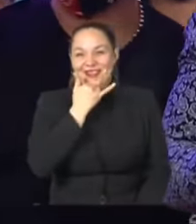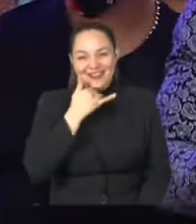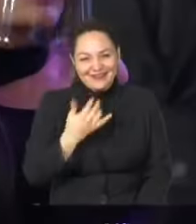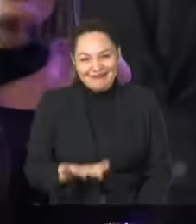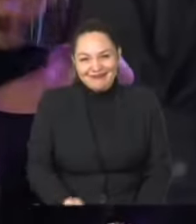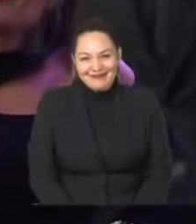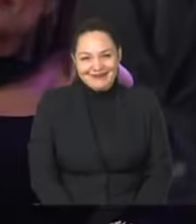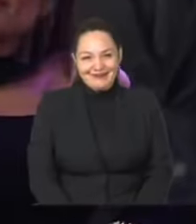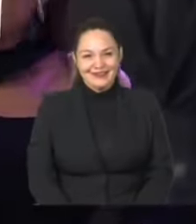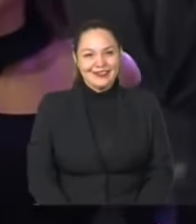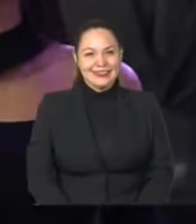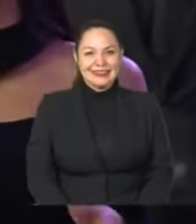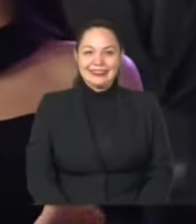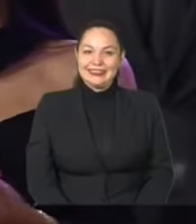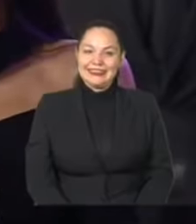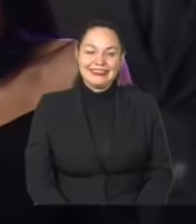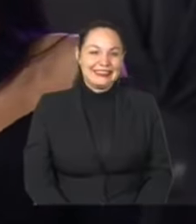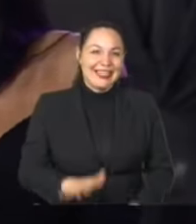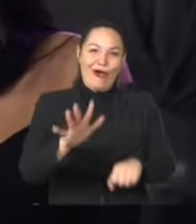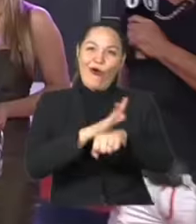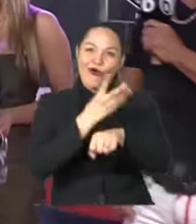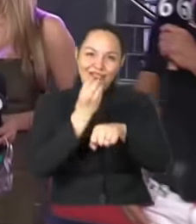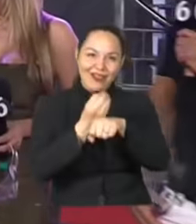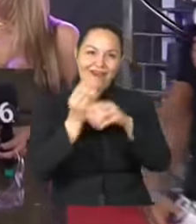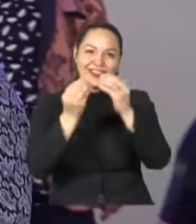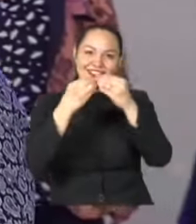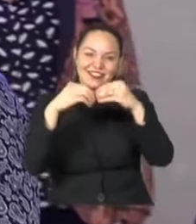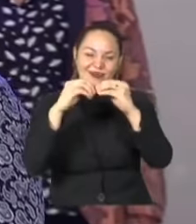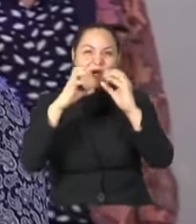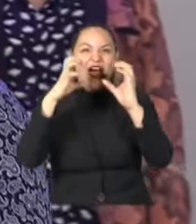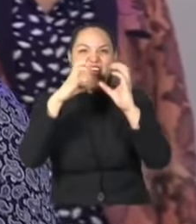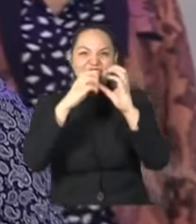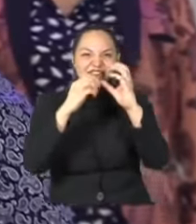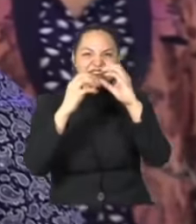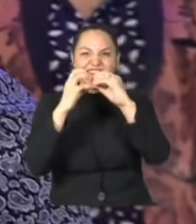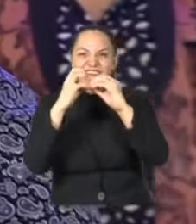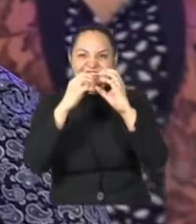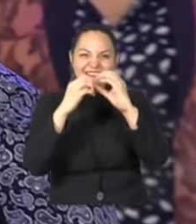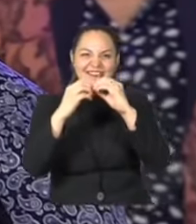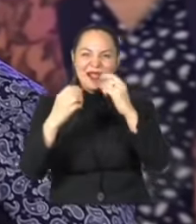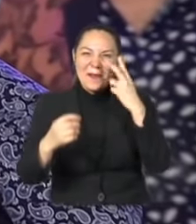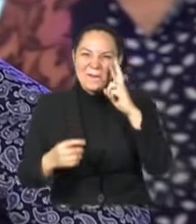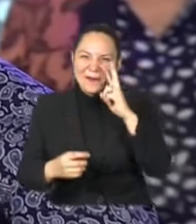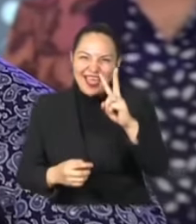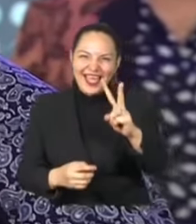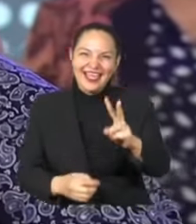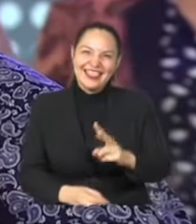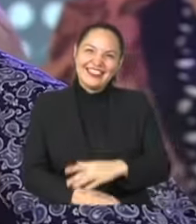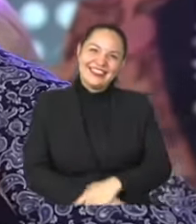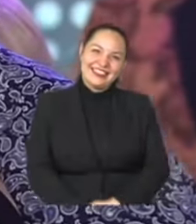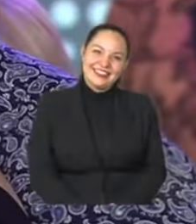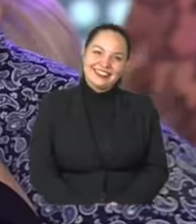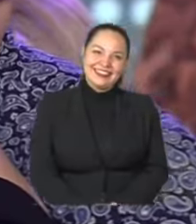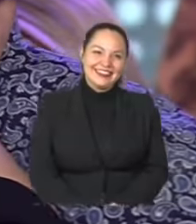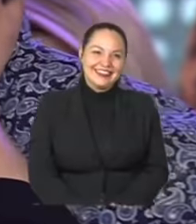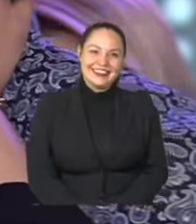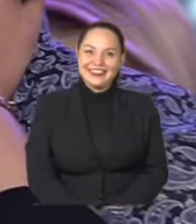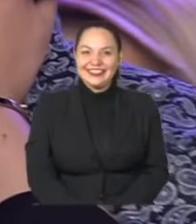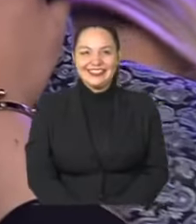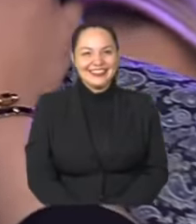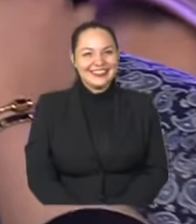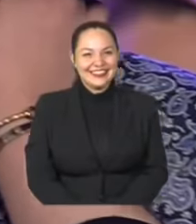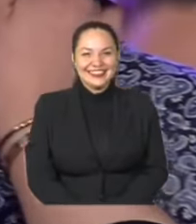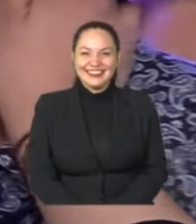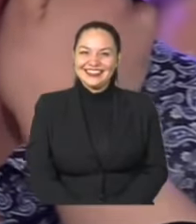Ponme la repetición. ¿Por qué no? Porque ¿por qué no hubo una mordida? ¿Pero quién se la dio a quién? A ver. ¿Cómo todos está pidiendo? Nos